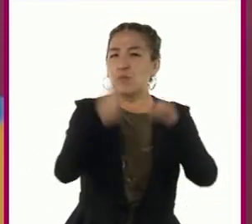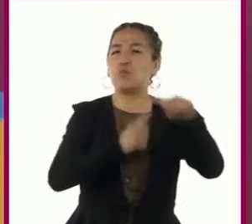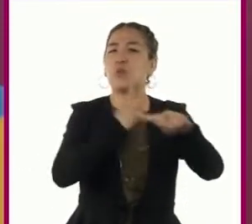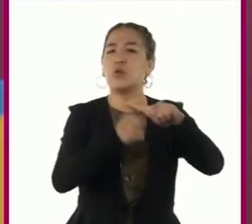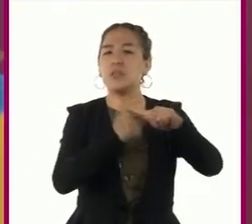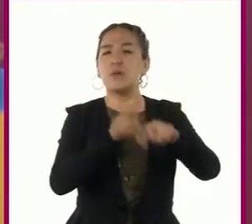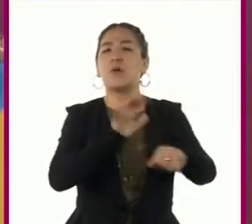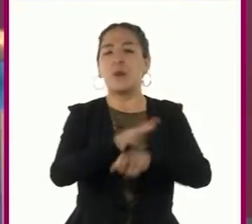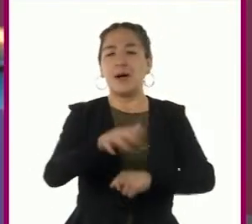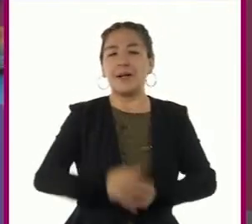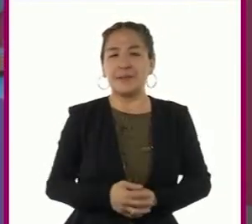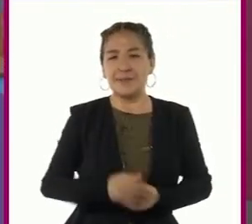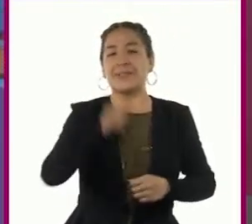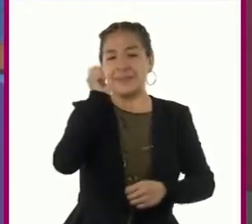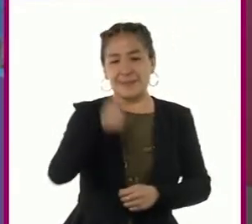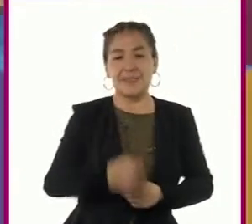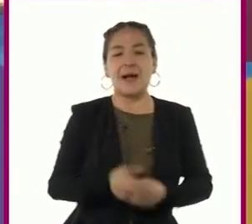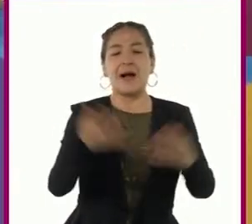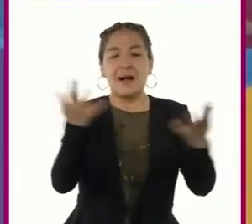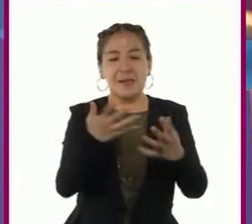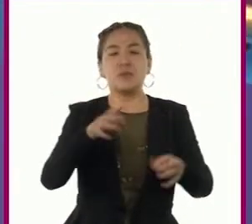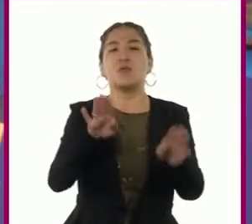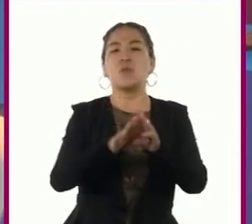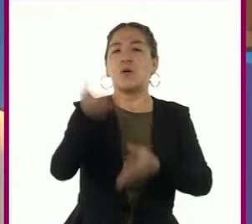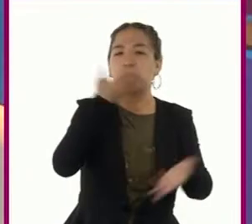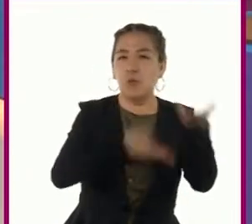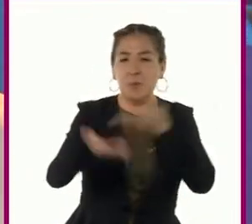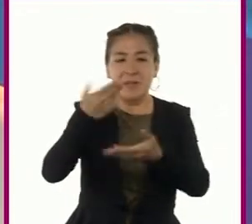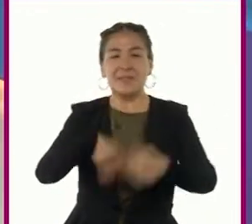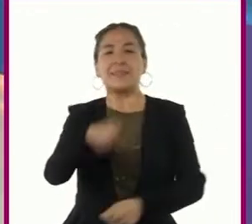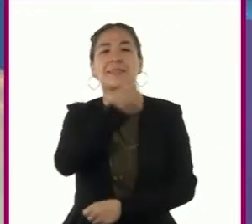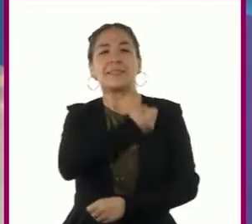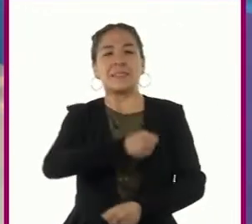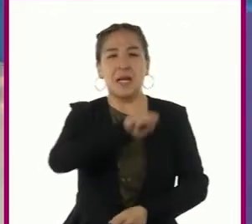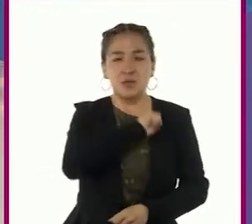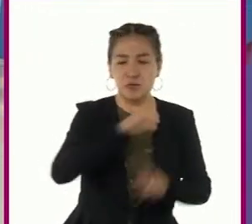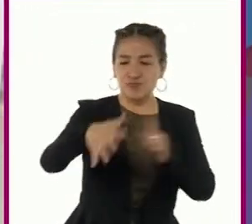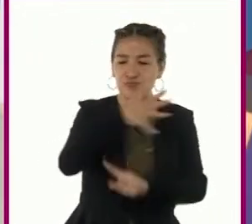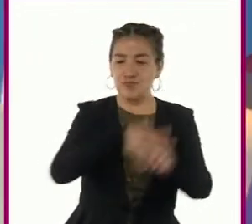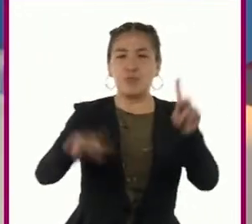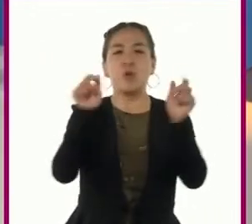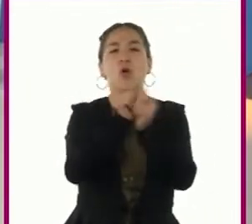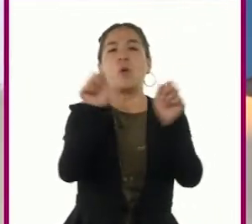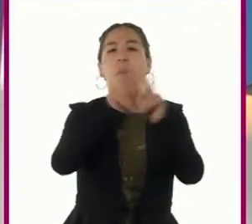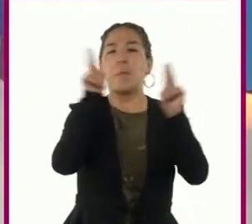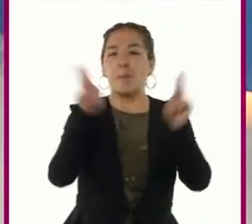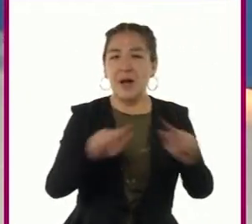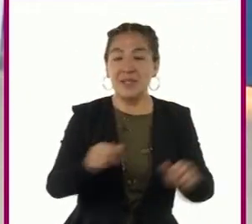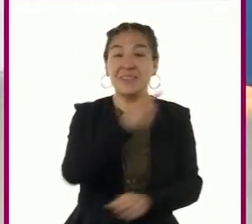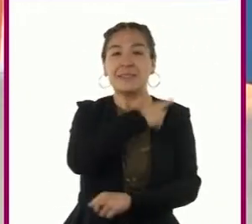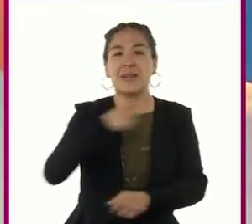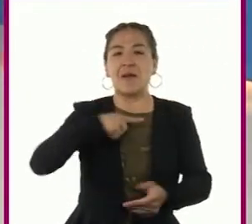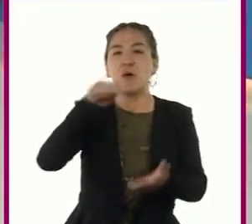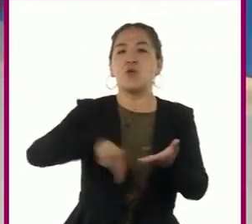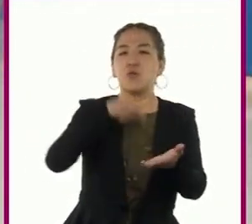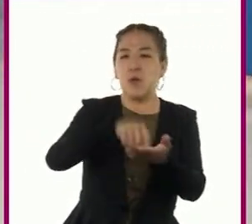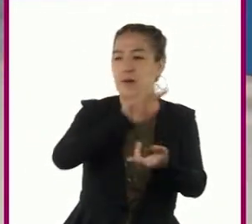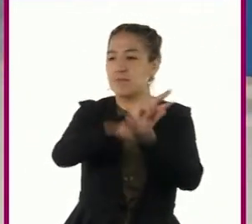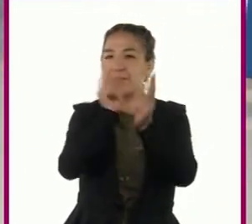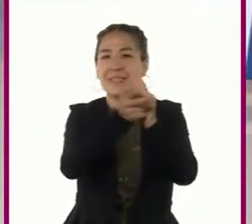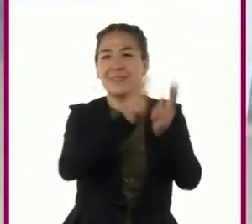Claro, acciones como establecer una convivencia sana y pacífica, mantener limpio nuestro